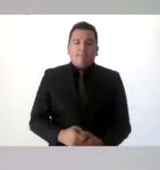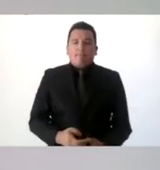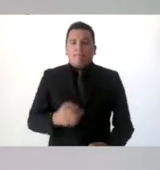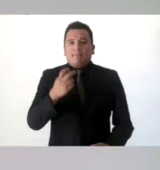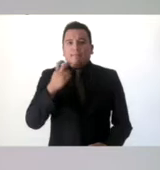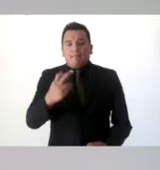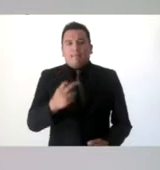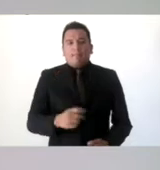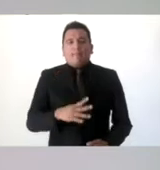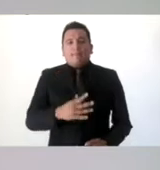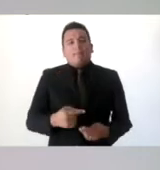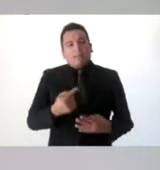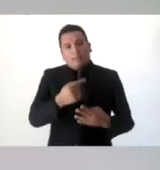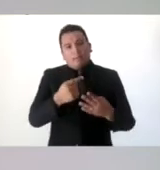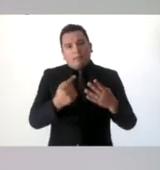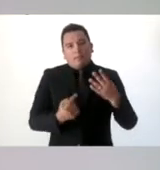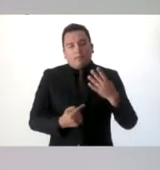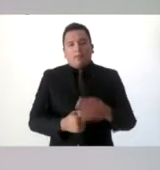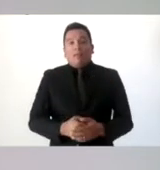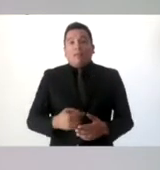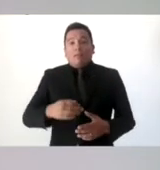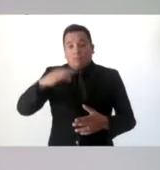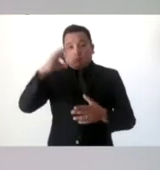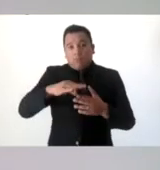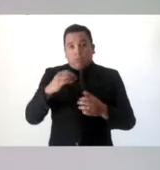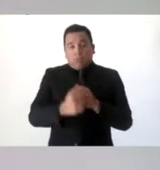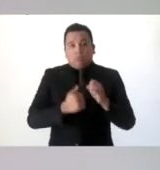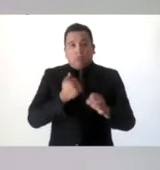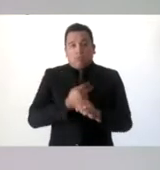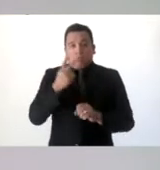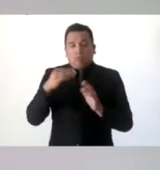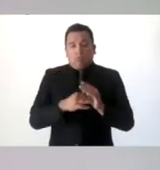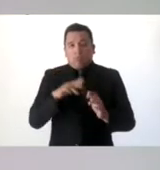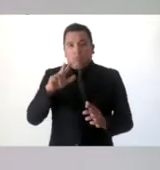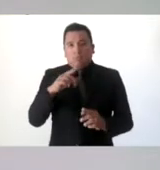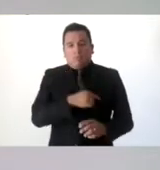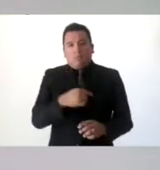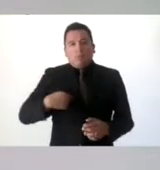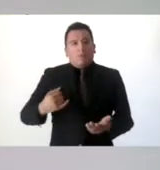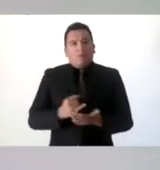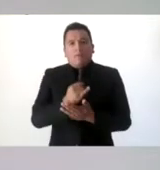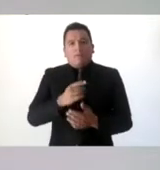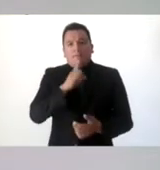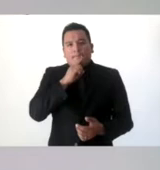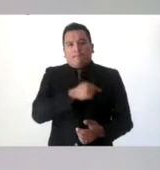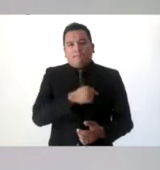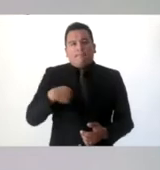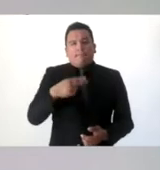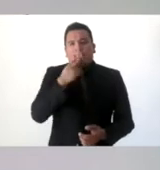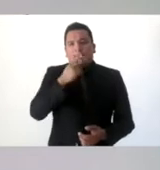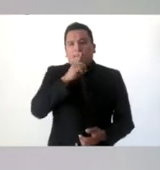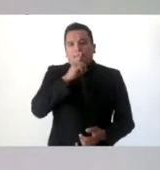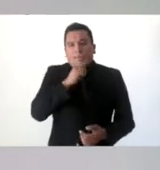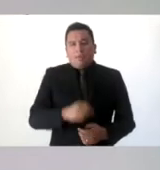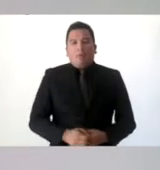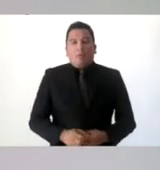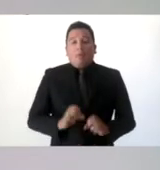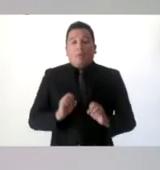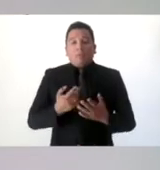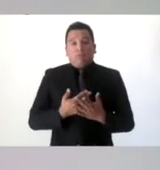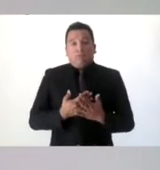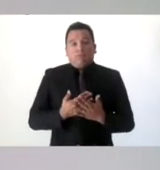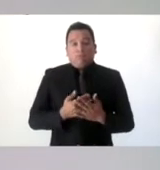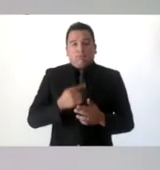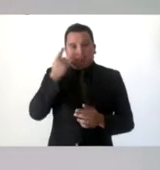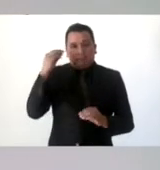eso, entre otras razones, antes de la elección de 2018, decidimos no utilizar o no seguir avanzando en